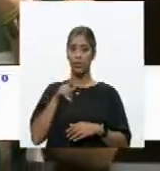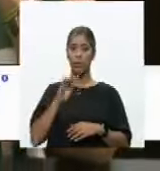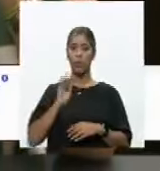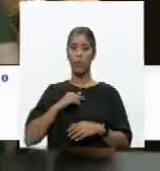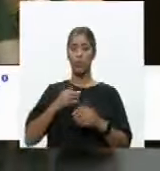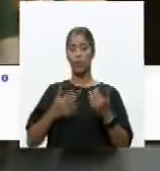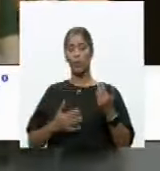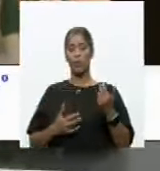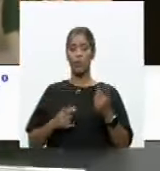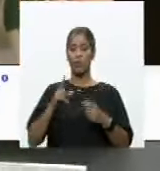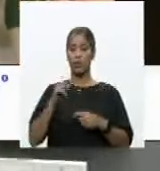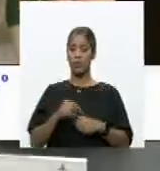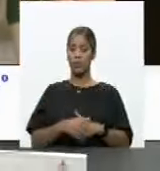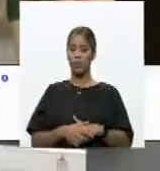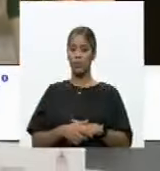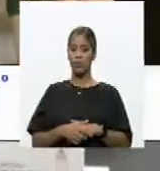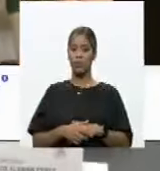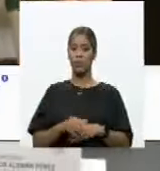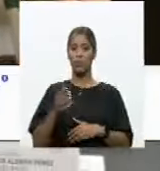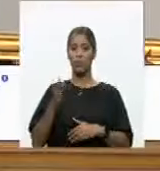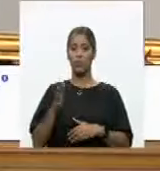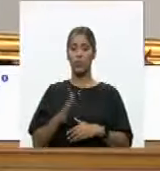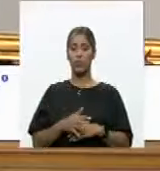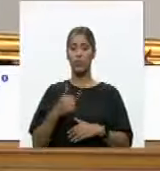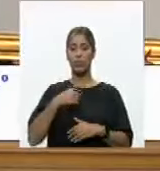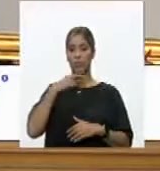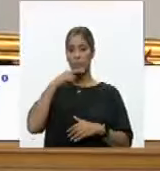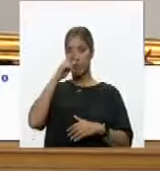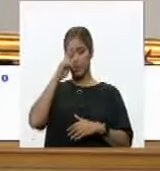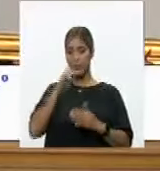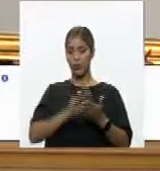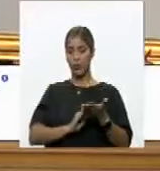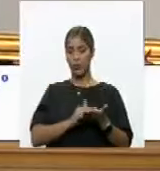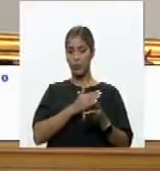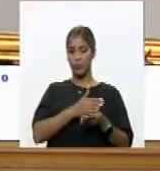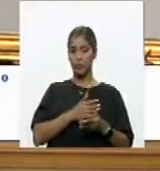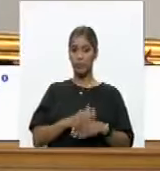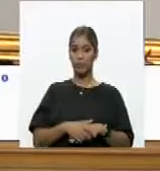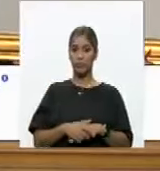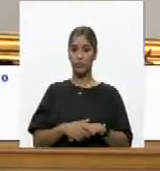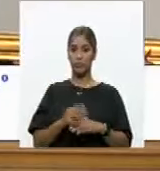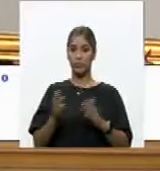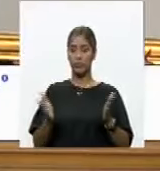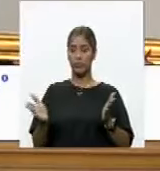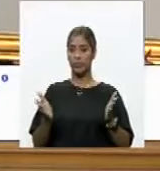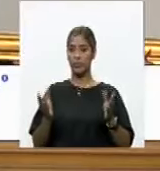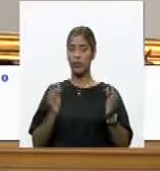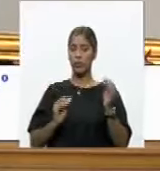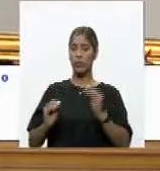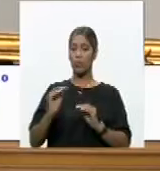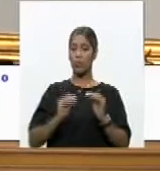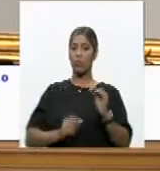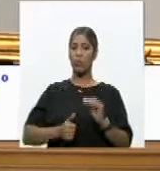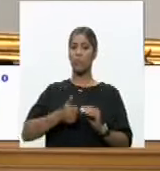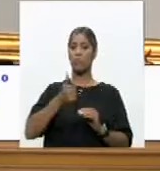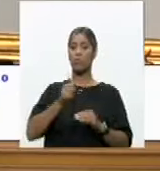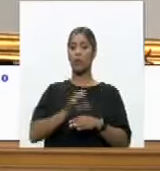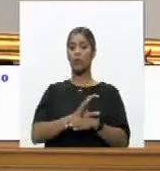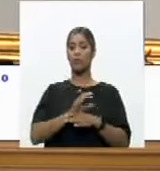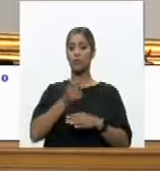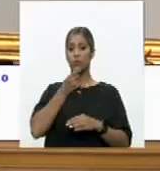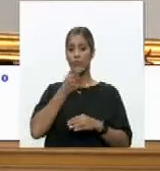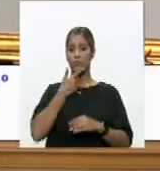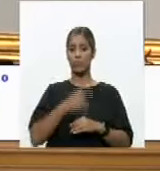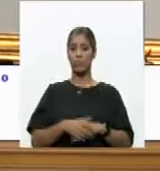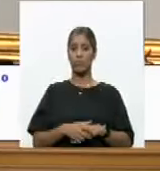de la primera, y también parece que mi papá intervino allí, entre los dos compusieron una de las más bellas canciones de la primera, que